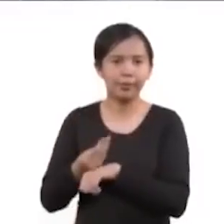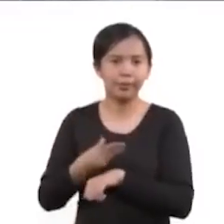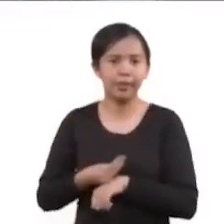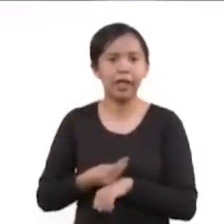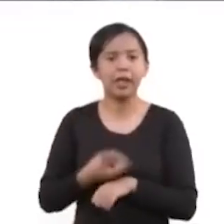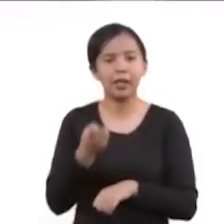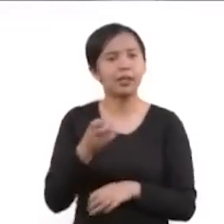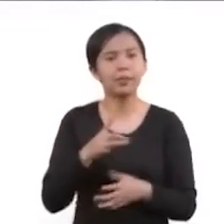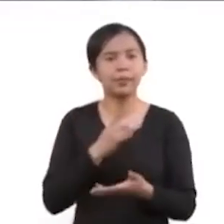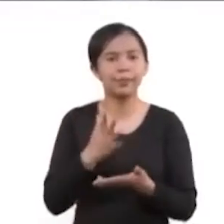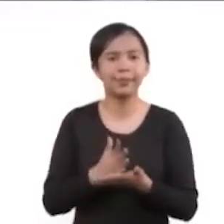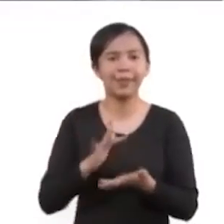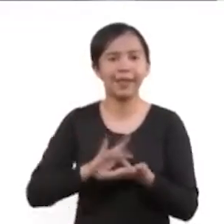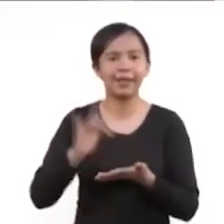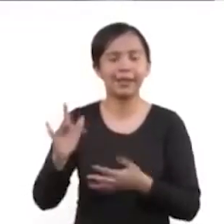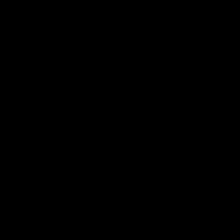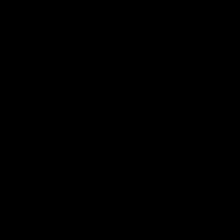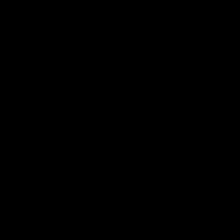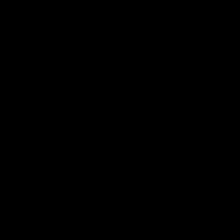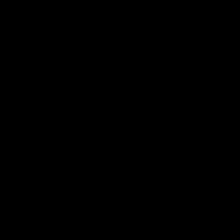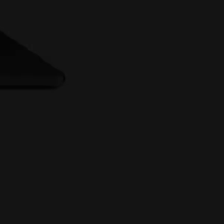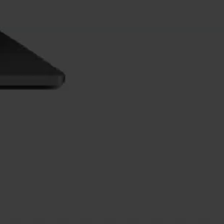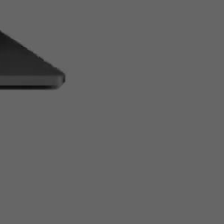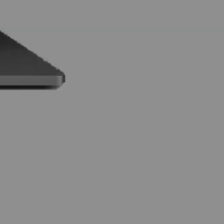que tenemos para hoy. Gracias.